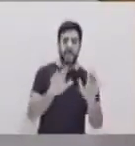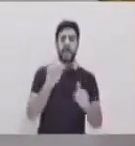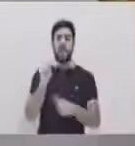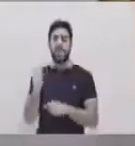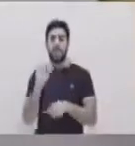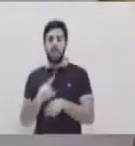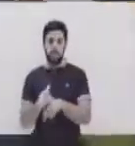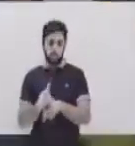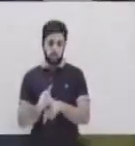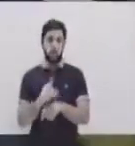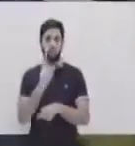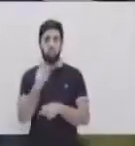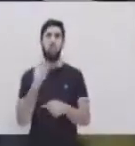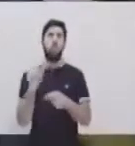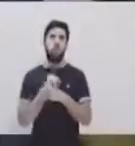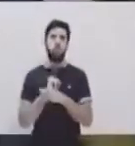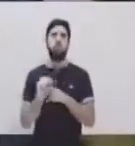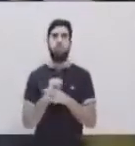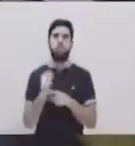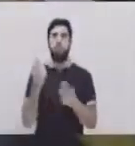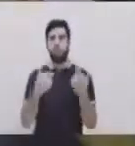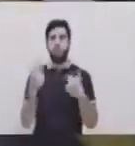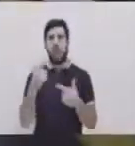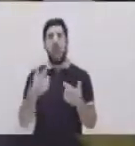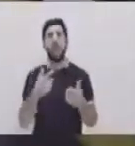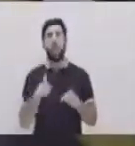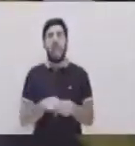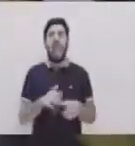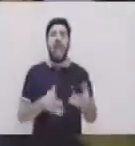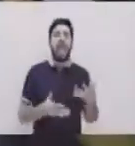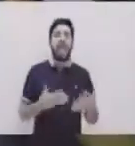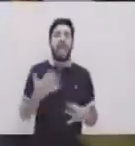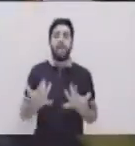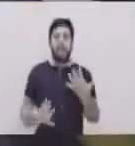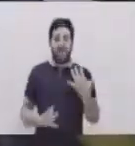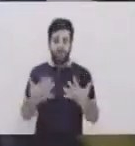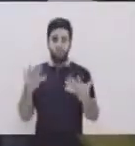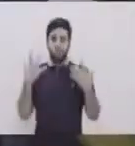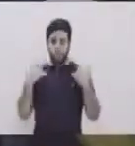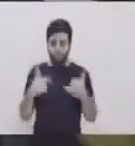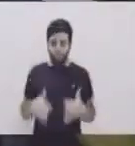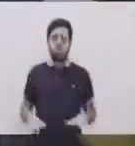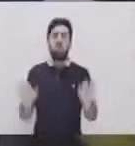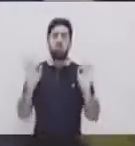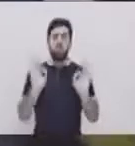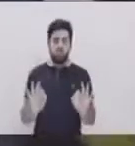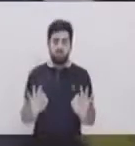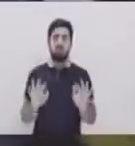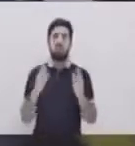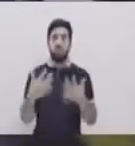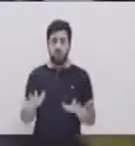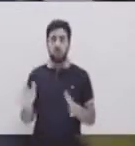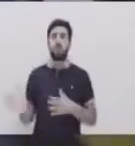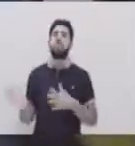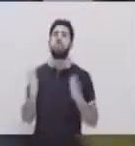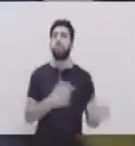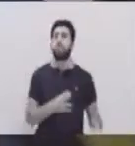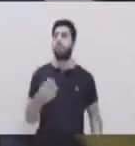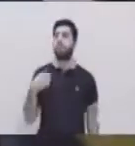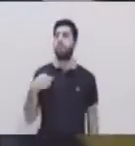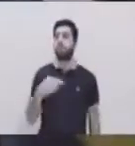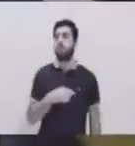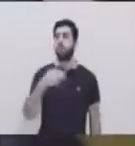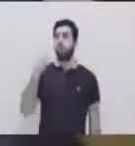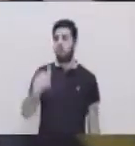que precalentar. Que es importante el calentar, ¿verdad? Muy importante. Bueno, entonces vamos a aprender